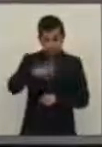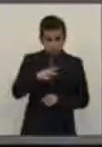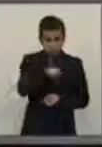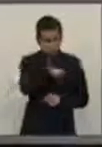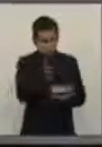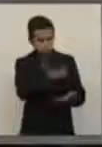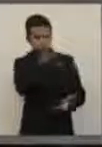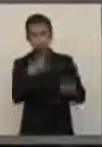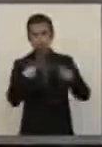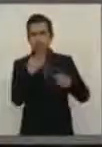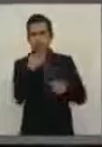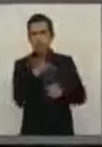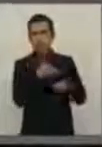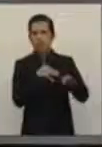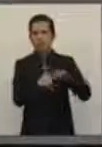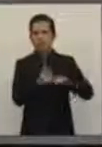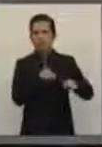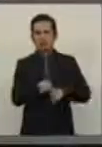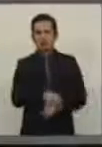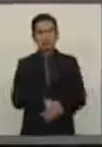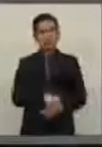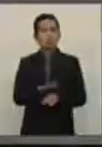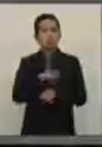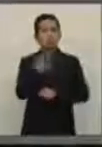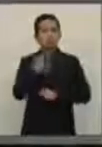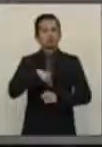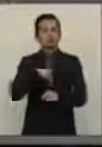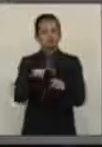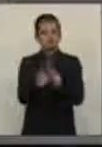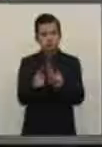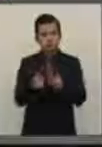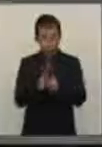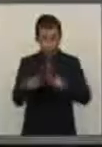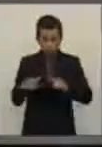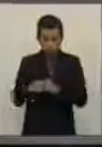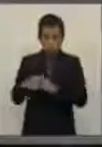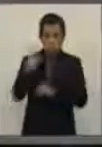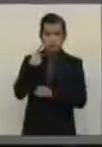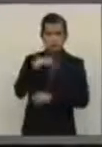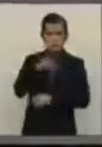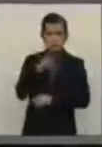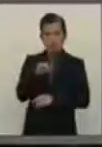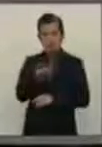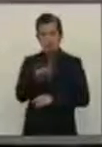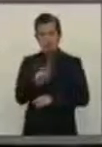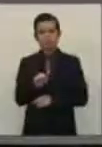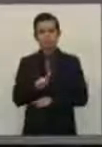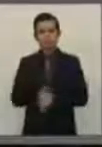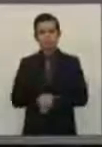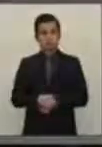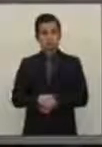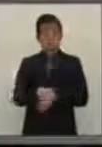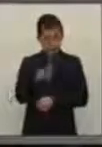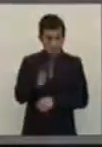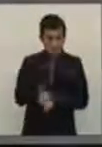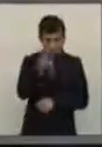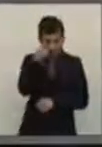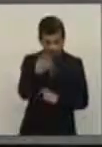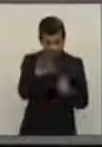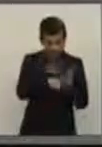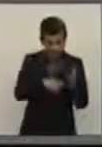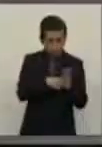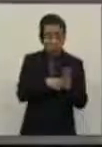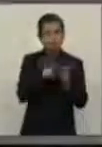razón de lo anterior, el grupo parlamentario de Morena no permitirá que con esta reforma se pierdan